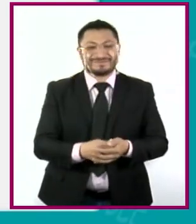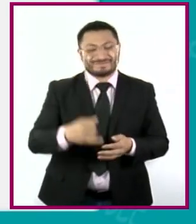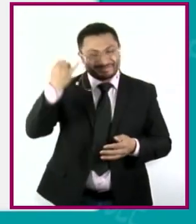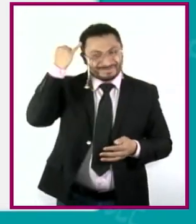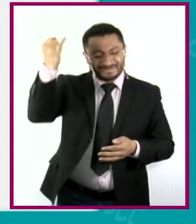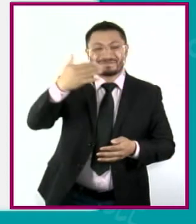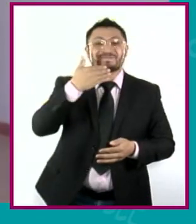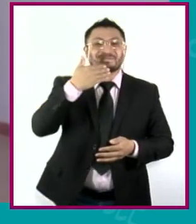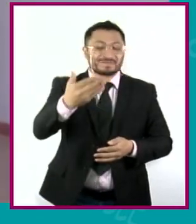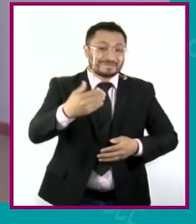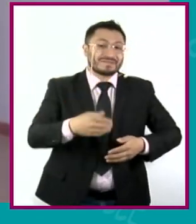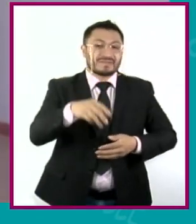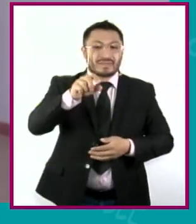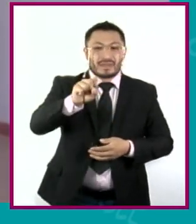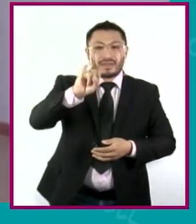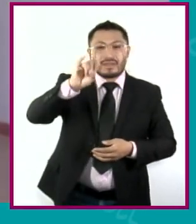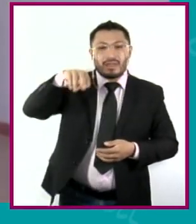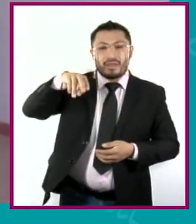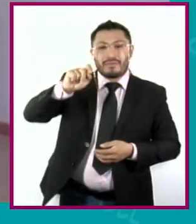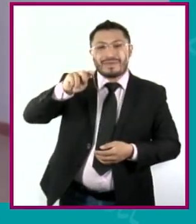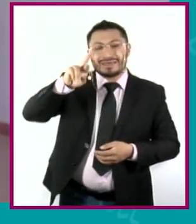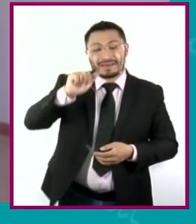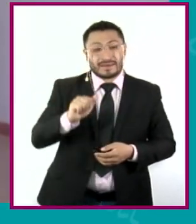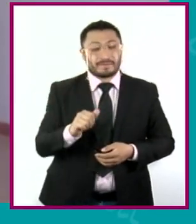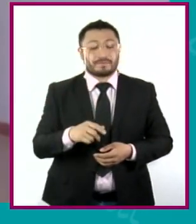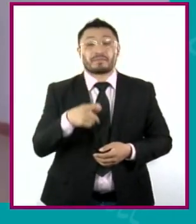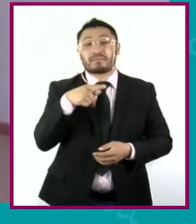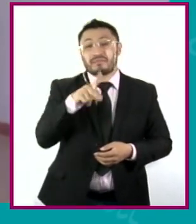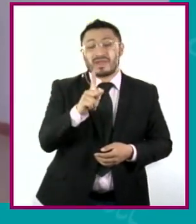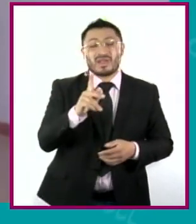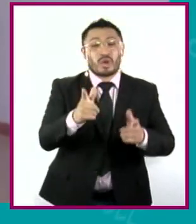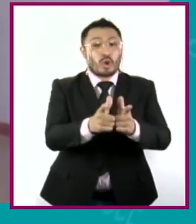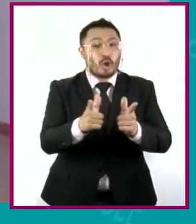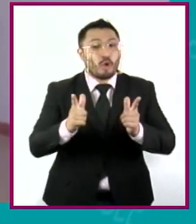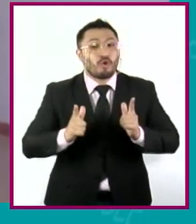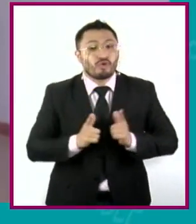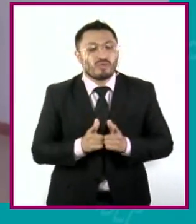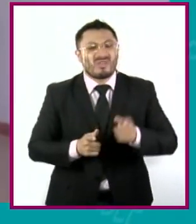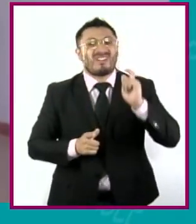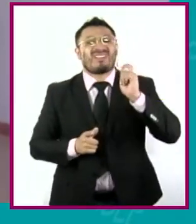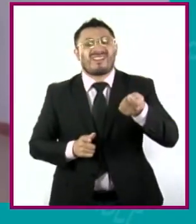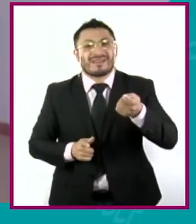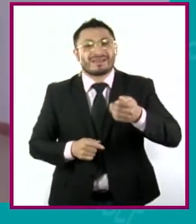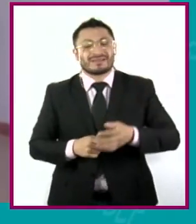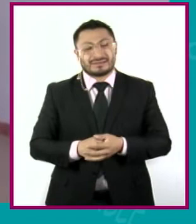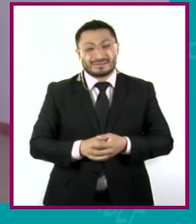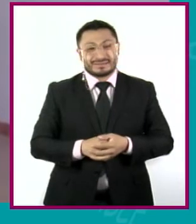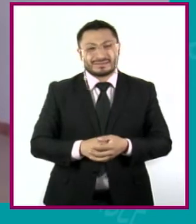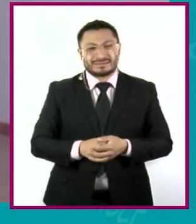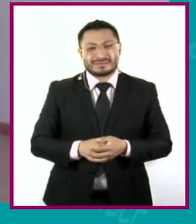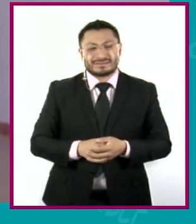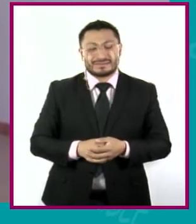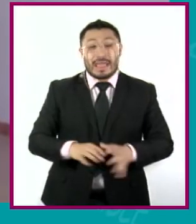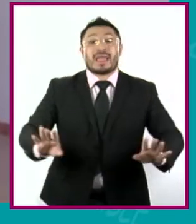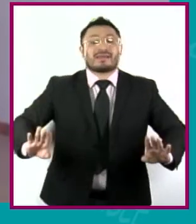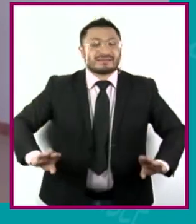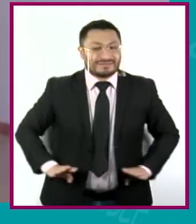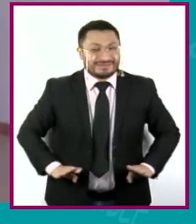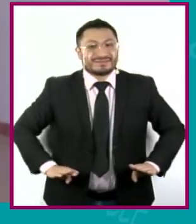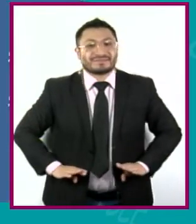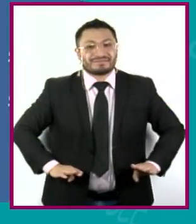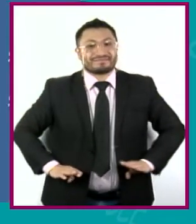idea de simetría. Entonces, ¿qué es un grupo? Pues es una